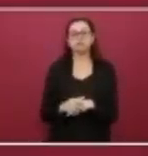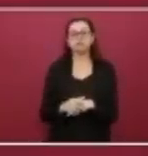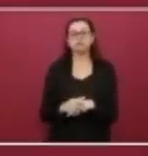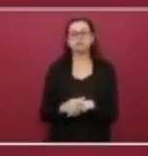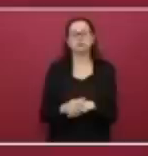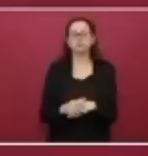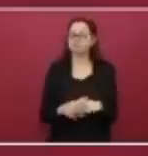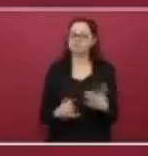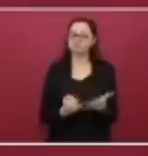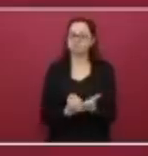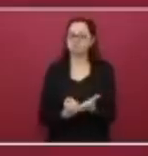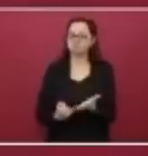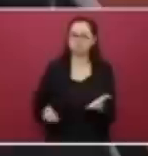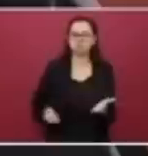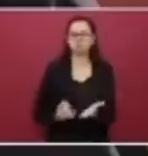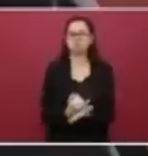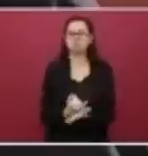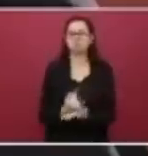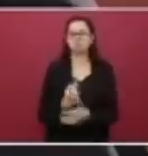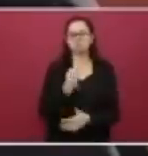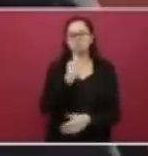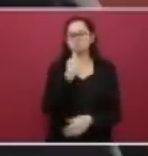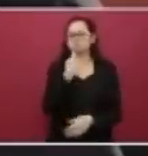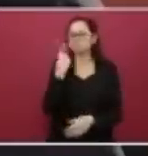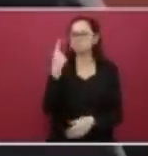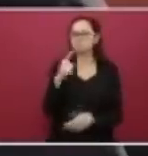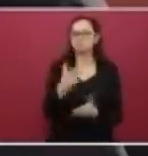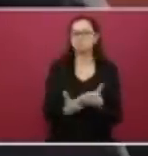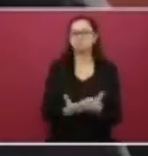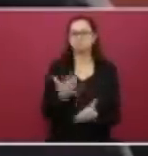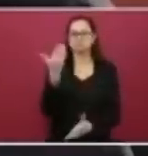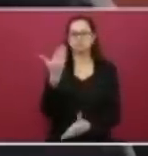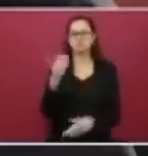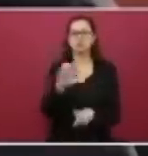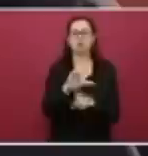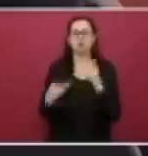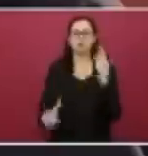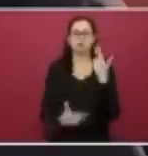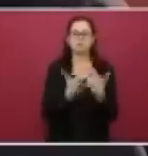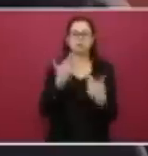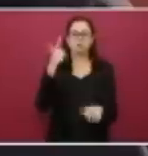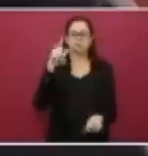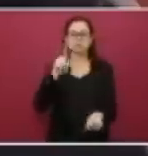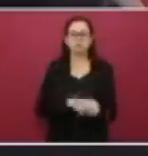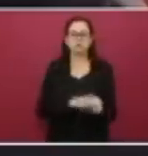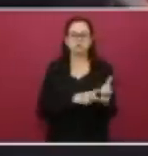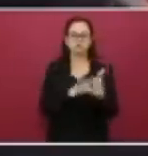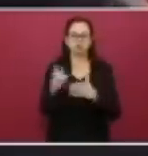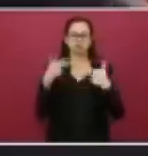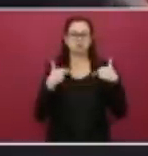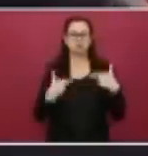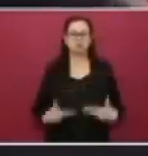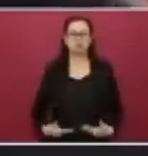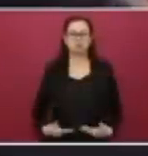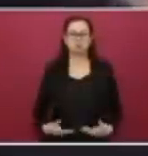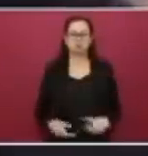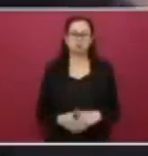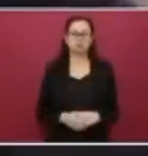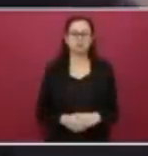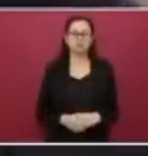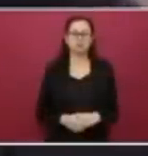denuncia una queja ante la comisión nacional de derechos humanos